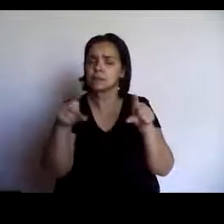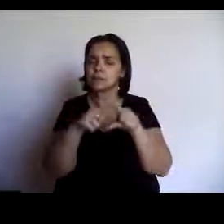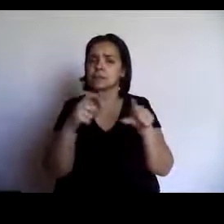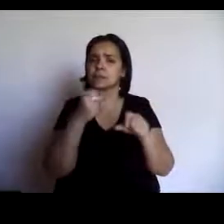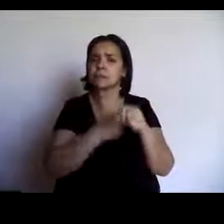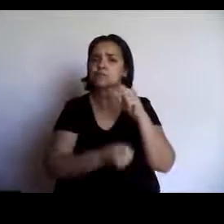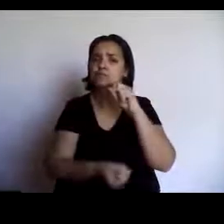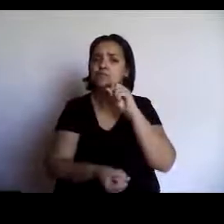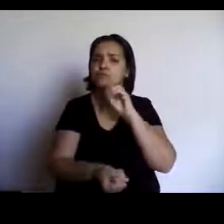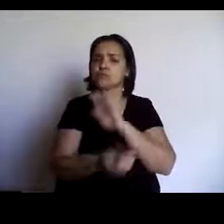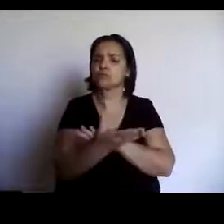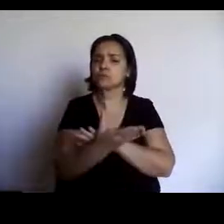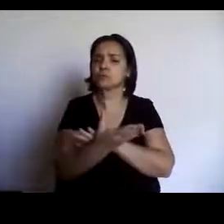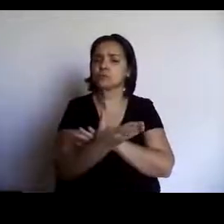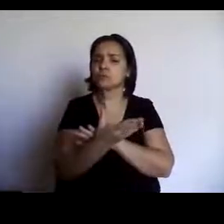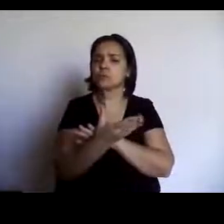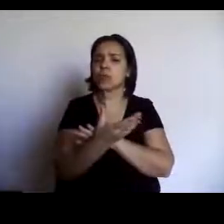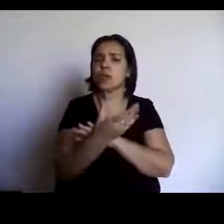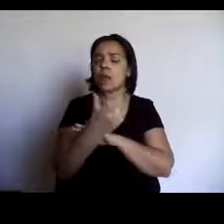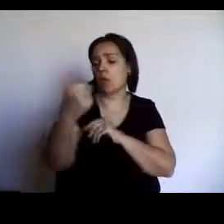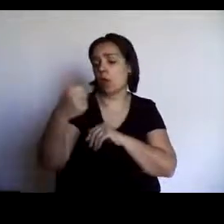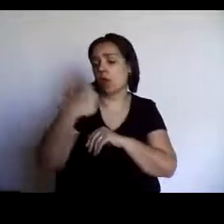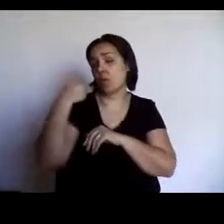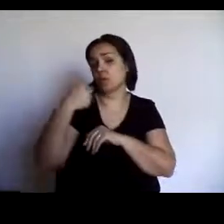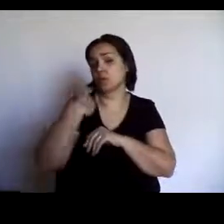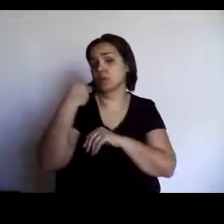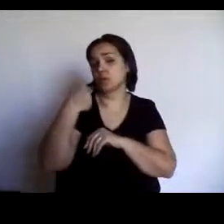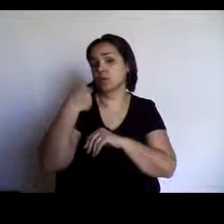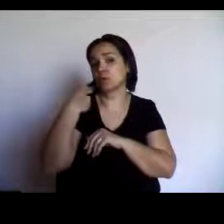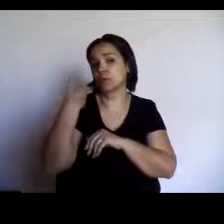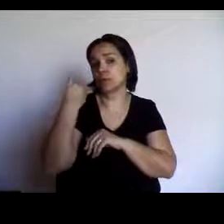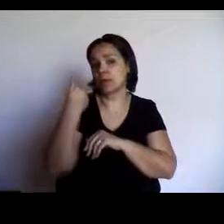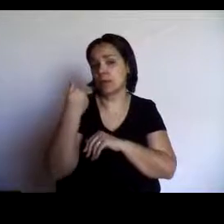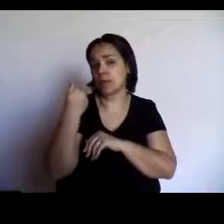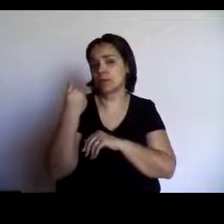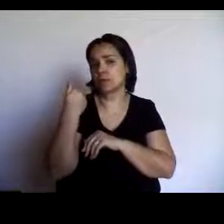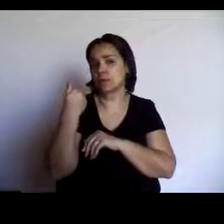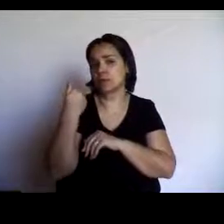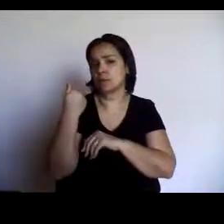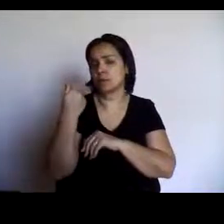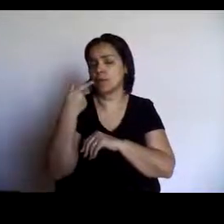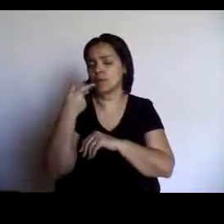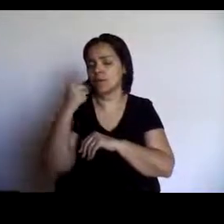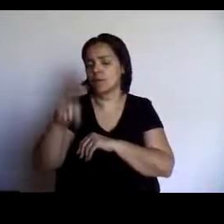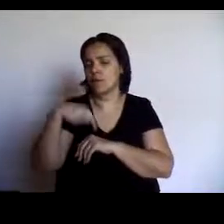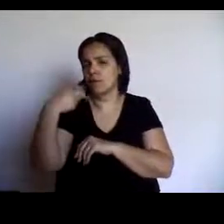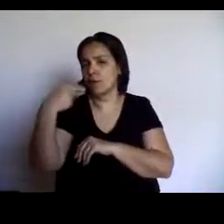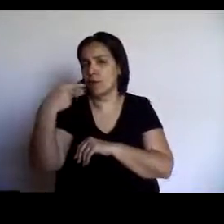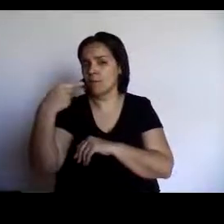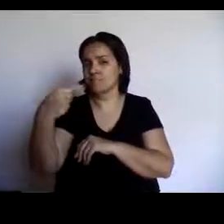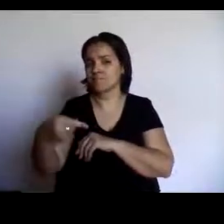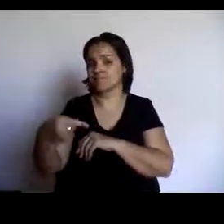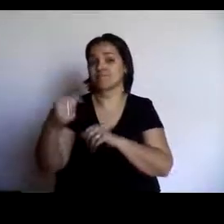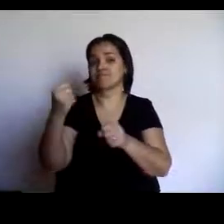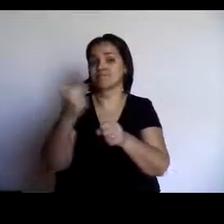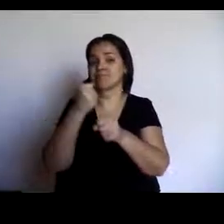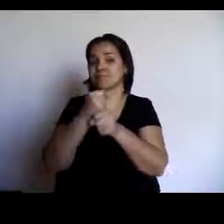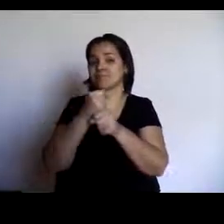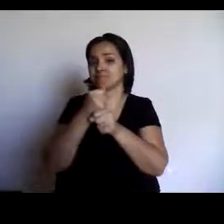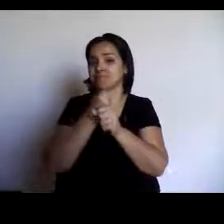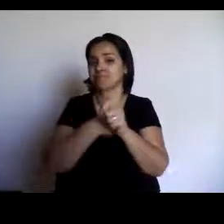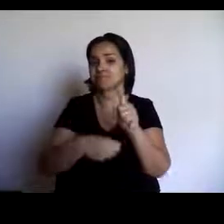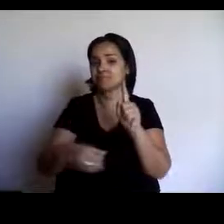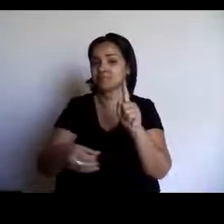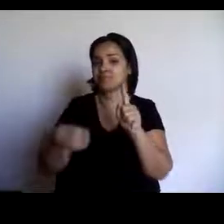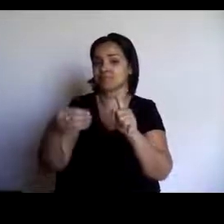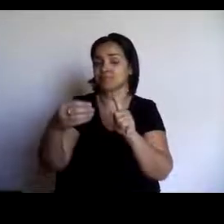se generan también ciertas oportunidades de cara a esa incorporación al mundo laboral de los jóvenes